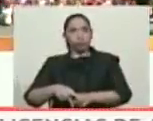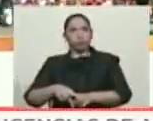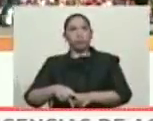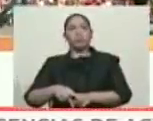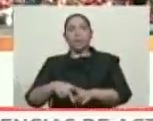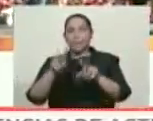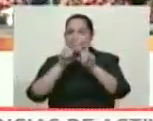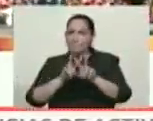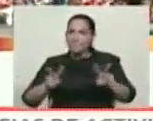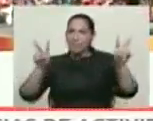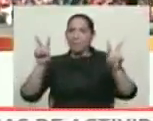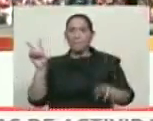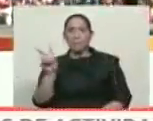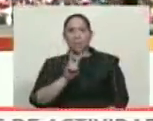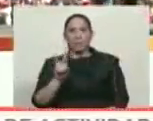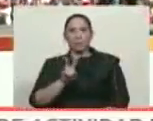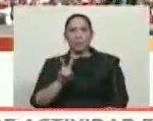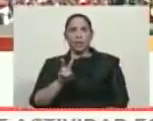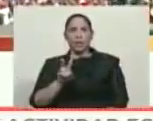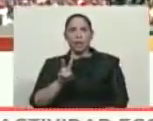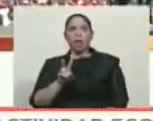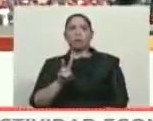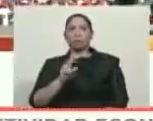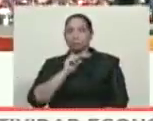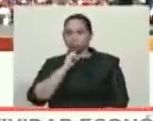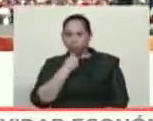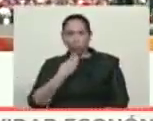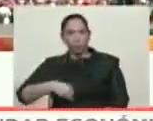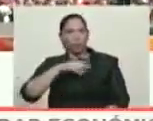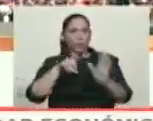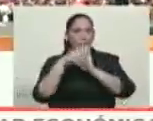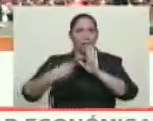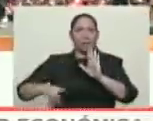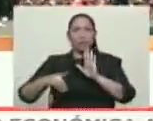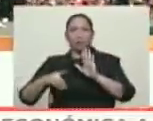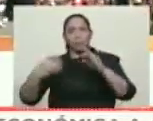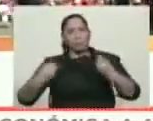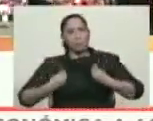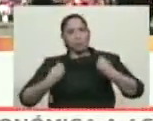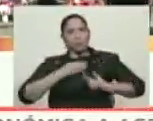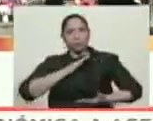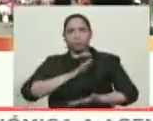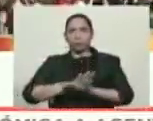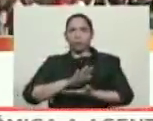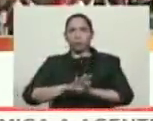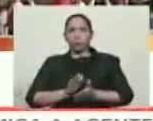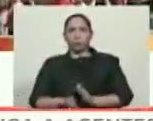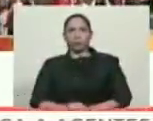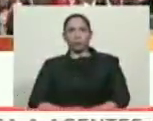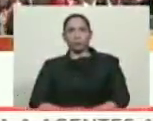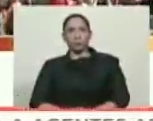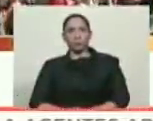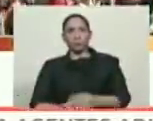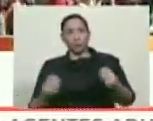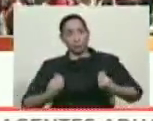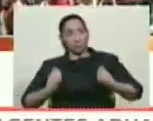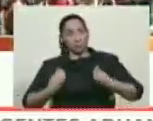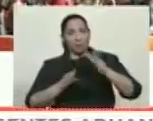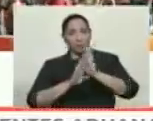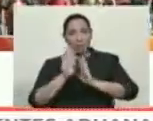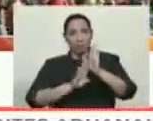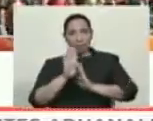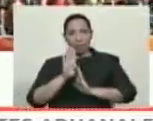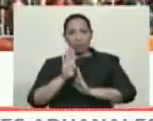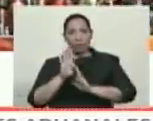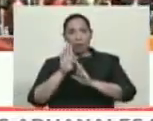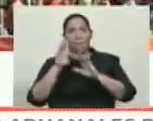por Venezuela, que selle nuestro derecho sagrado a vivir en tranquilidad, a vivir en desarrollo,